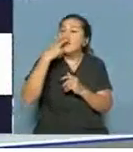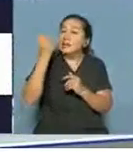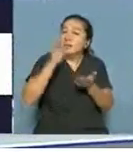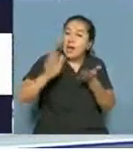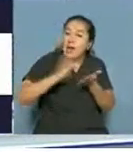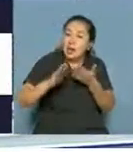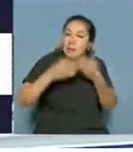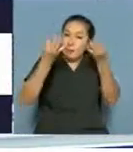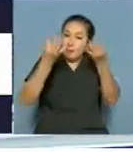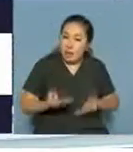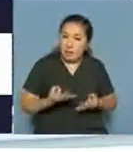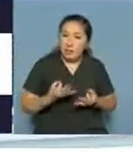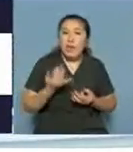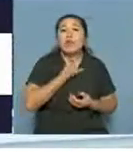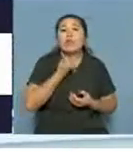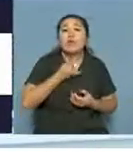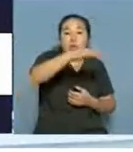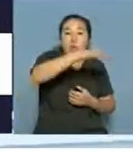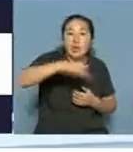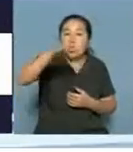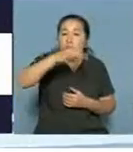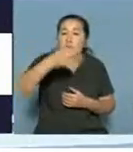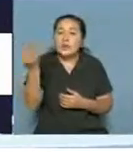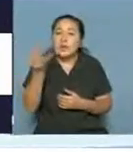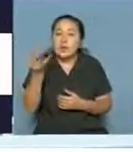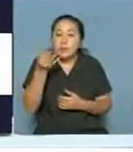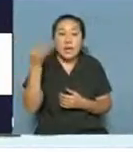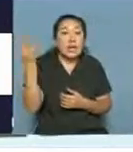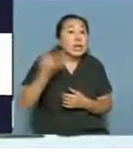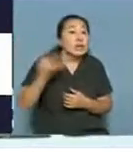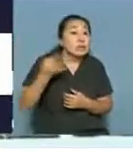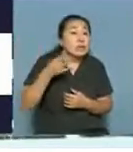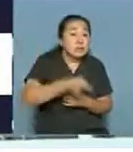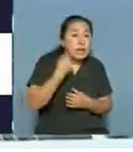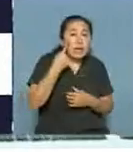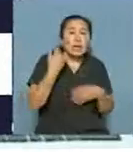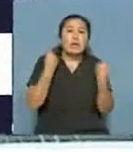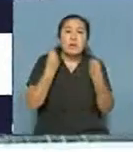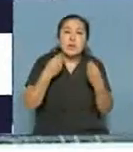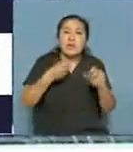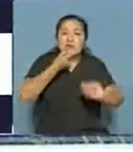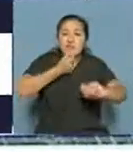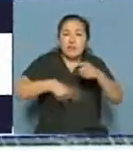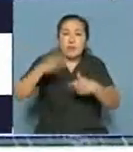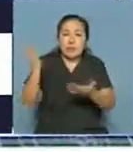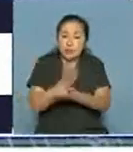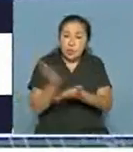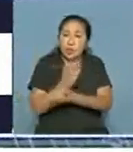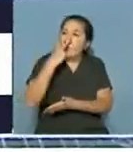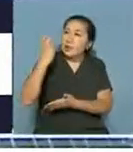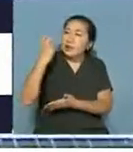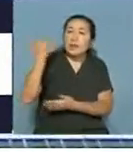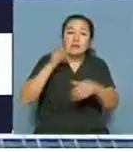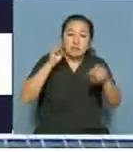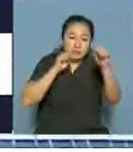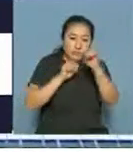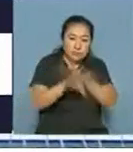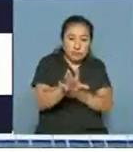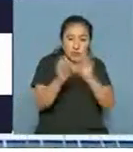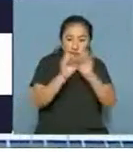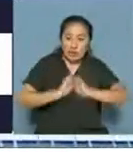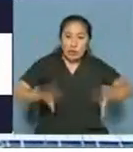fotovoltaica, en lugares estratégicos. Lo que produzcan estos parques se va a ser introducido, en la red provincial. ¿En qué